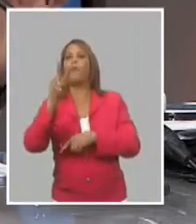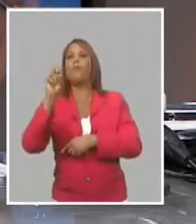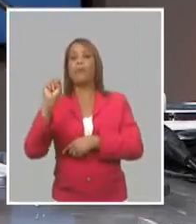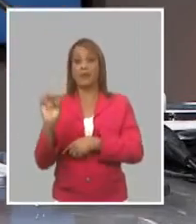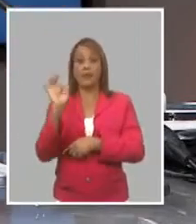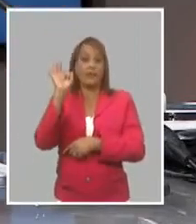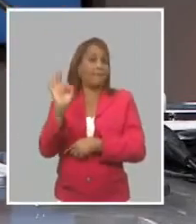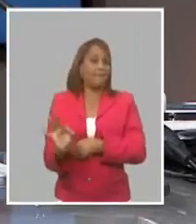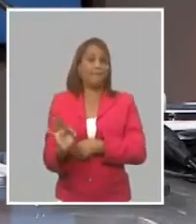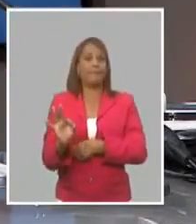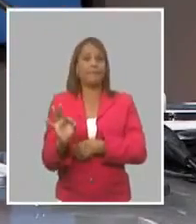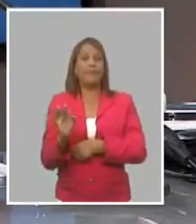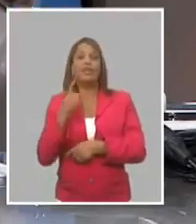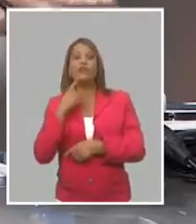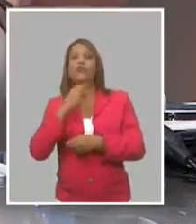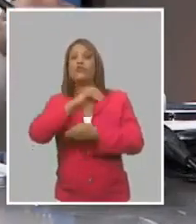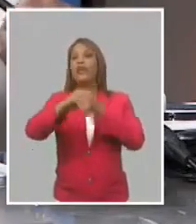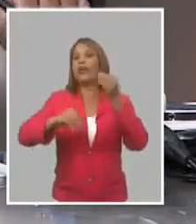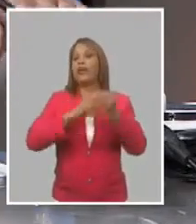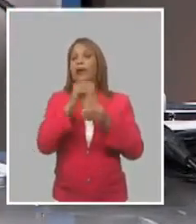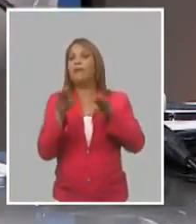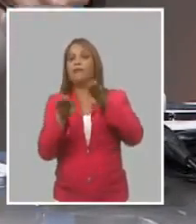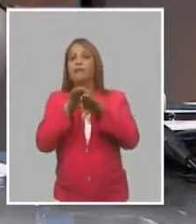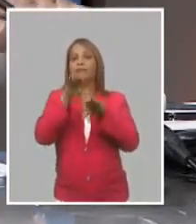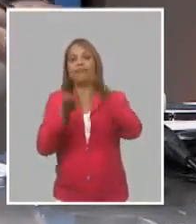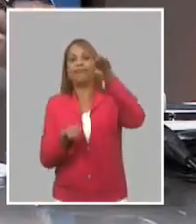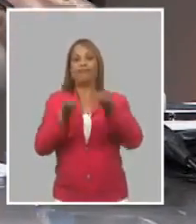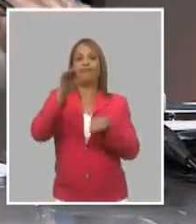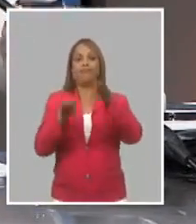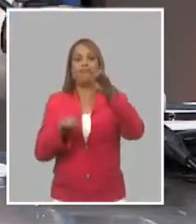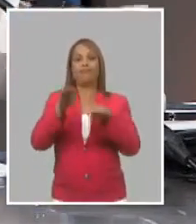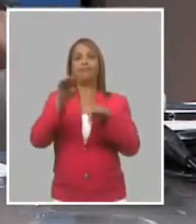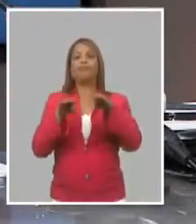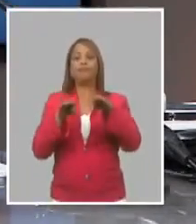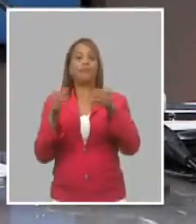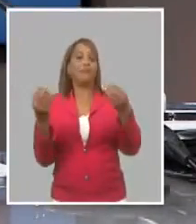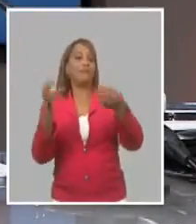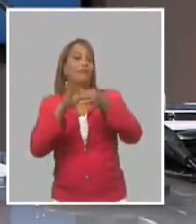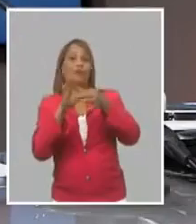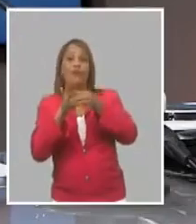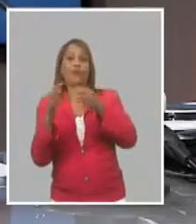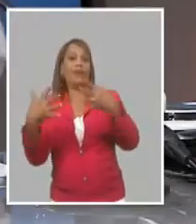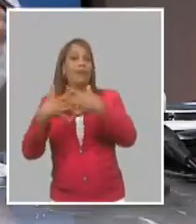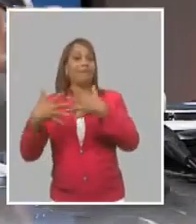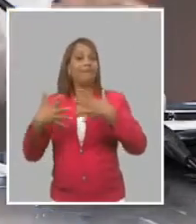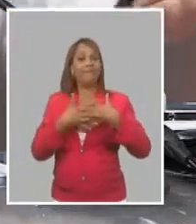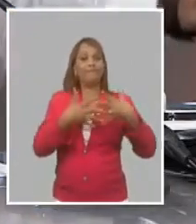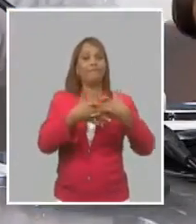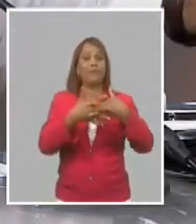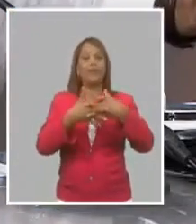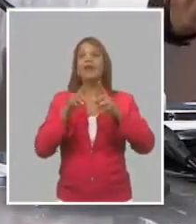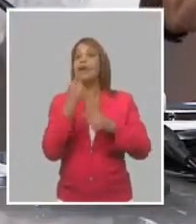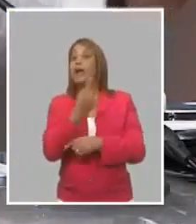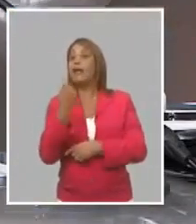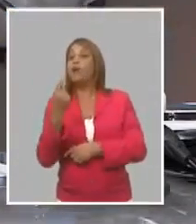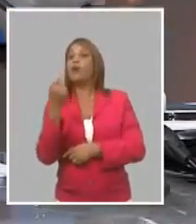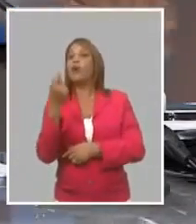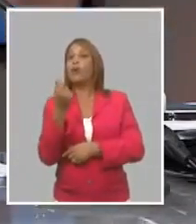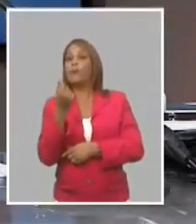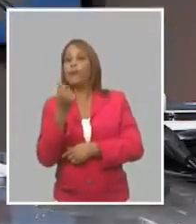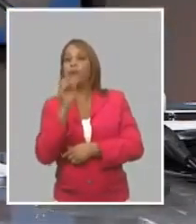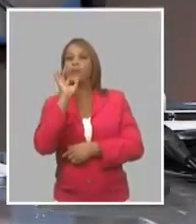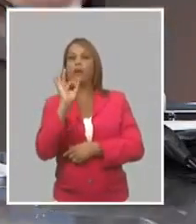si haríamos eso, tendríamos un tipo de cambio y tendríamos los precios desconectados del tipo de cambio. Y cada uno de estos